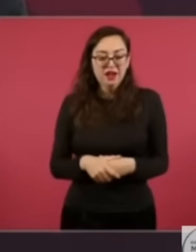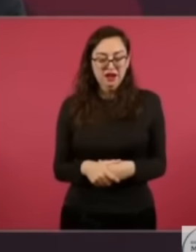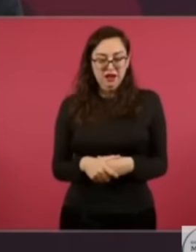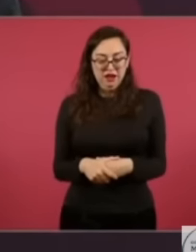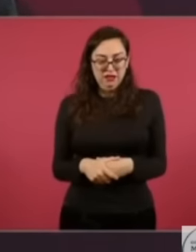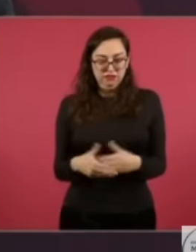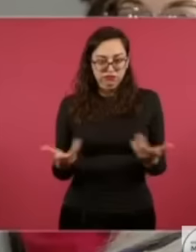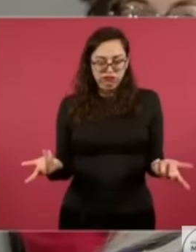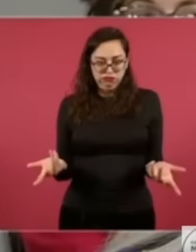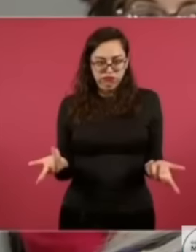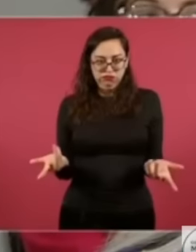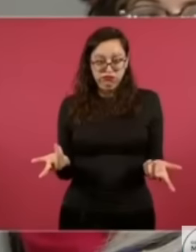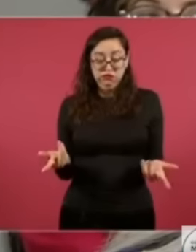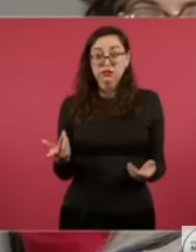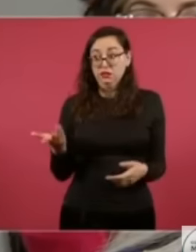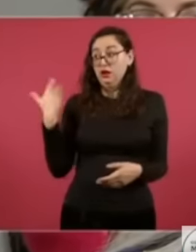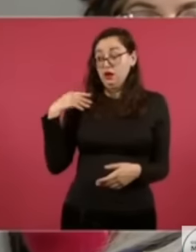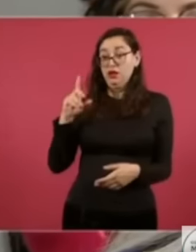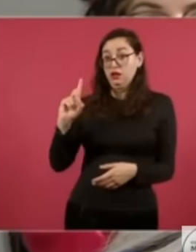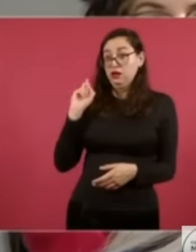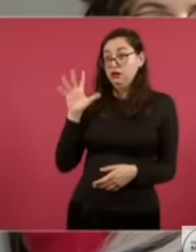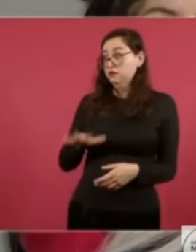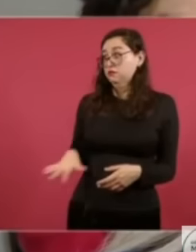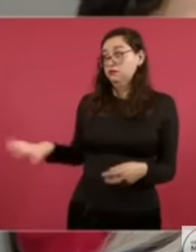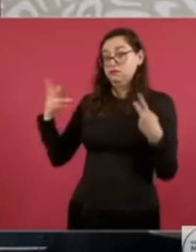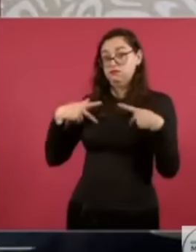del informe. Sí, 30